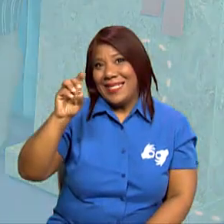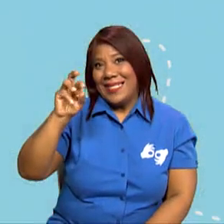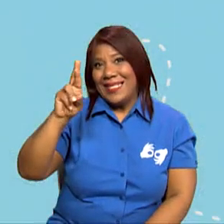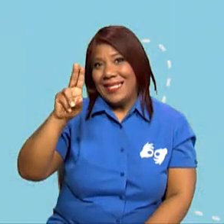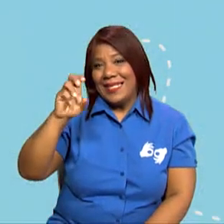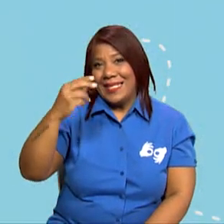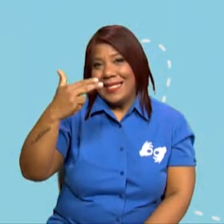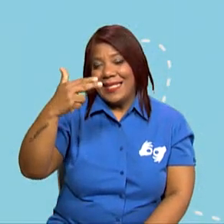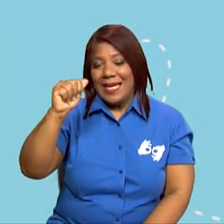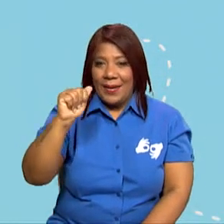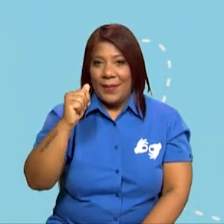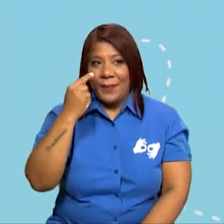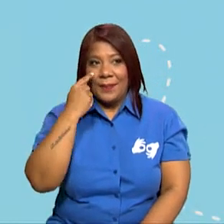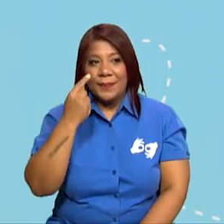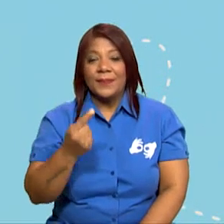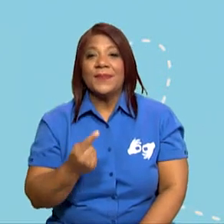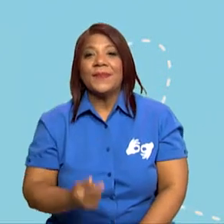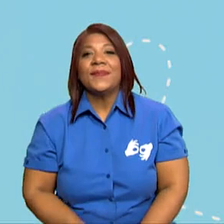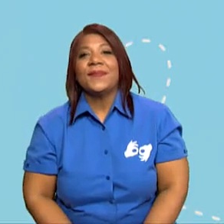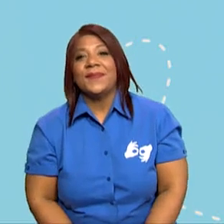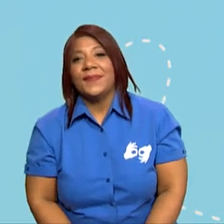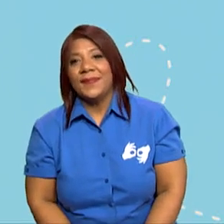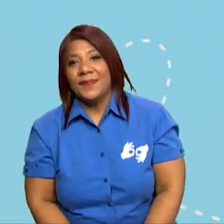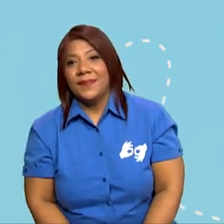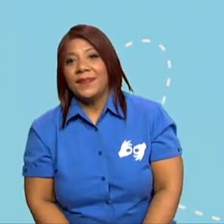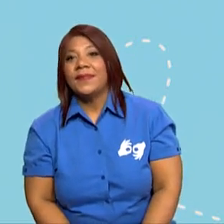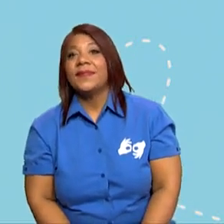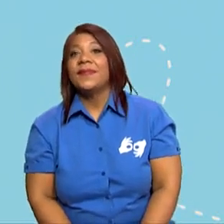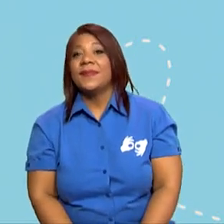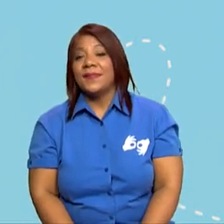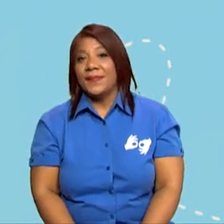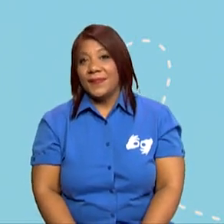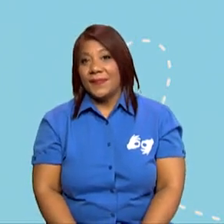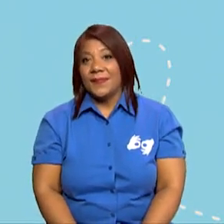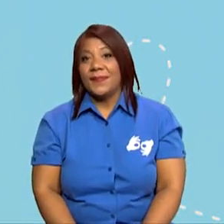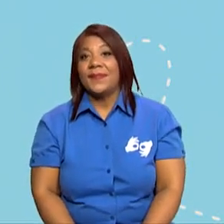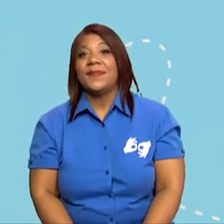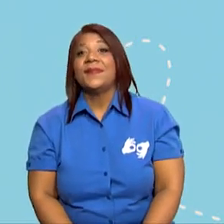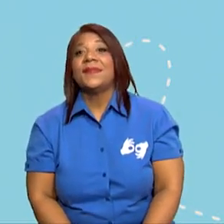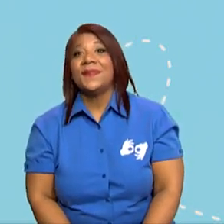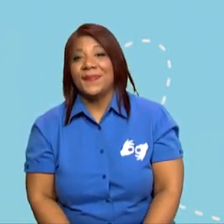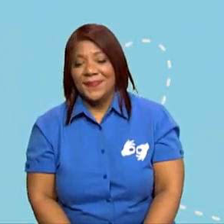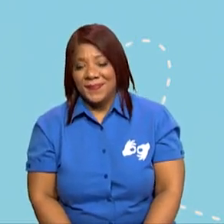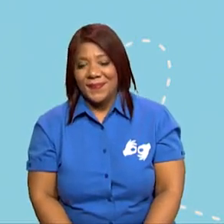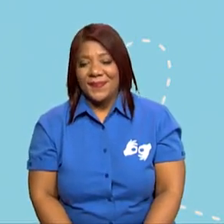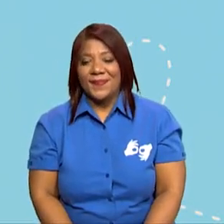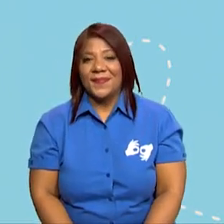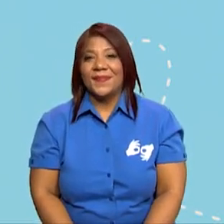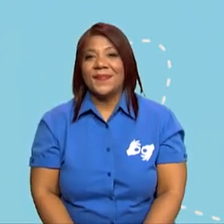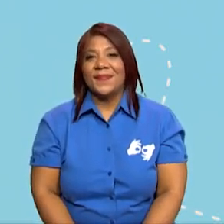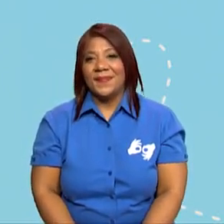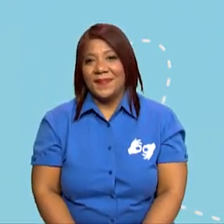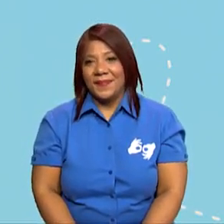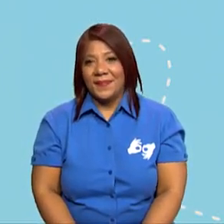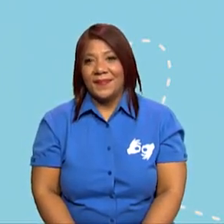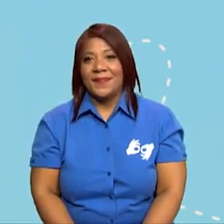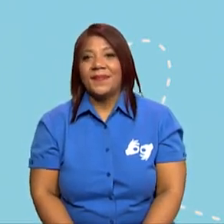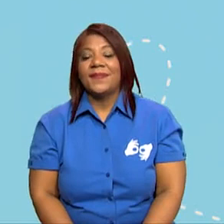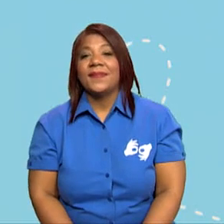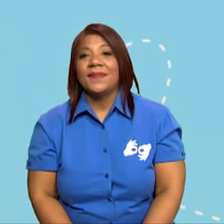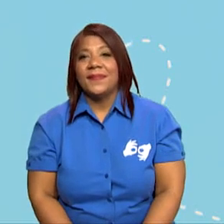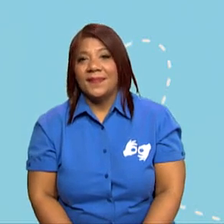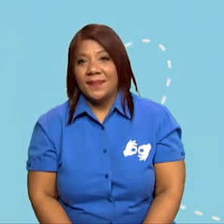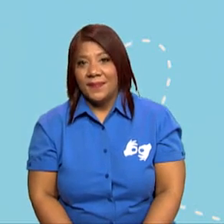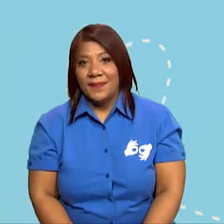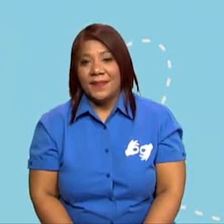0,6 por 100, solo voy a correr la coma 2 espacios a la derecha. Y ese espacio que no tiene